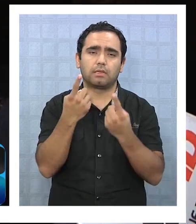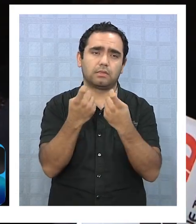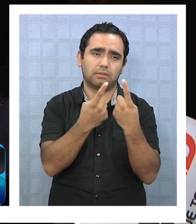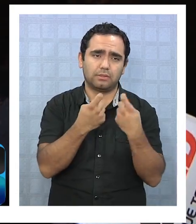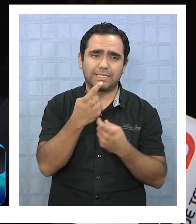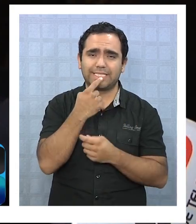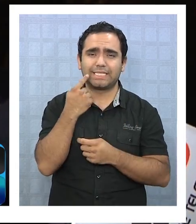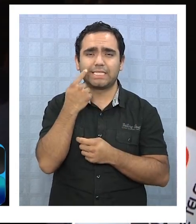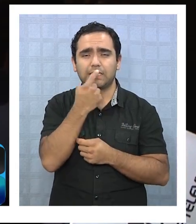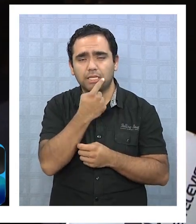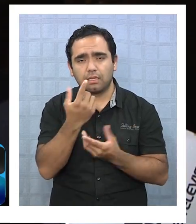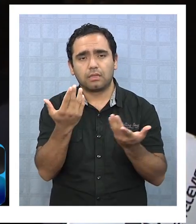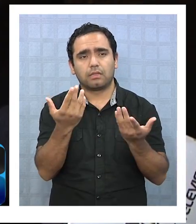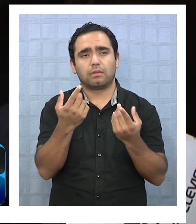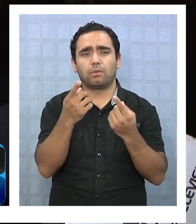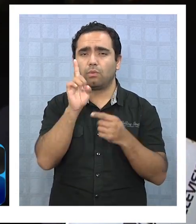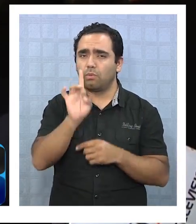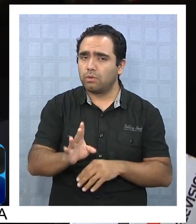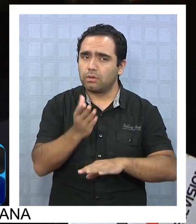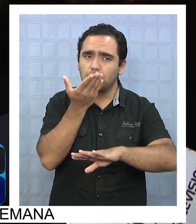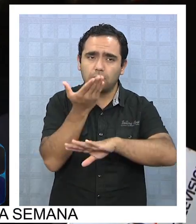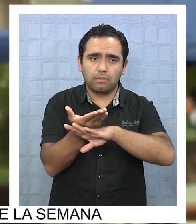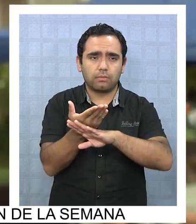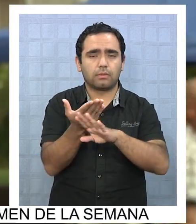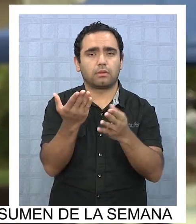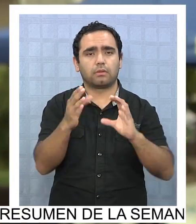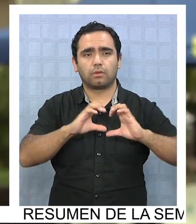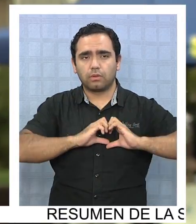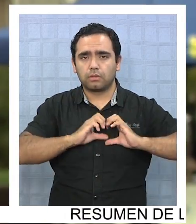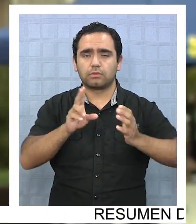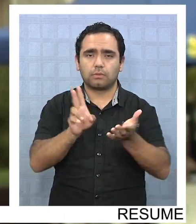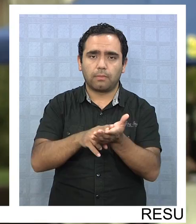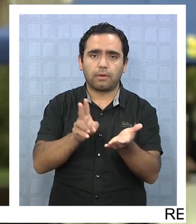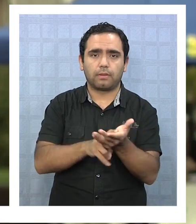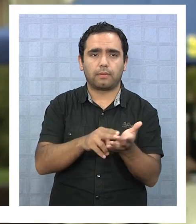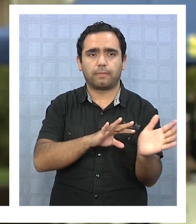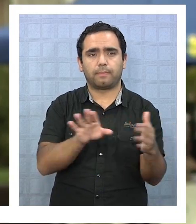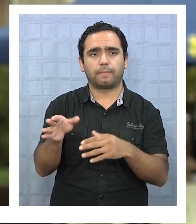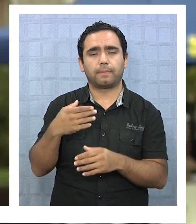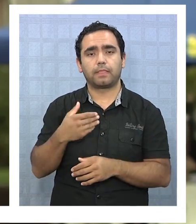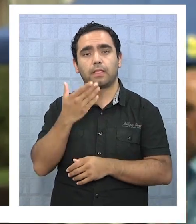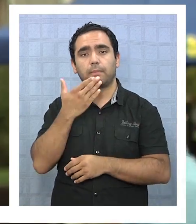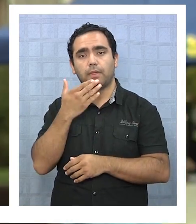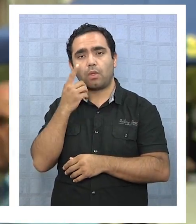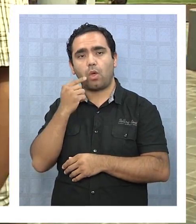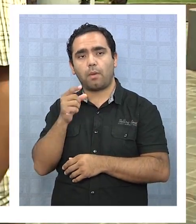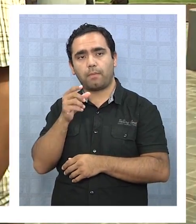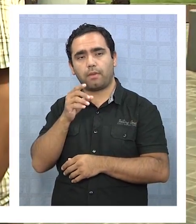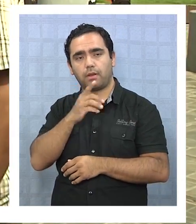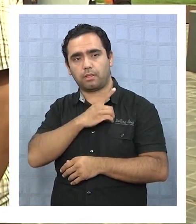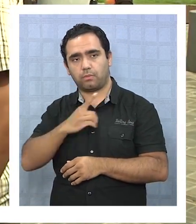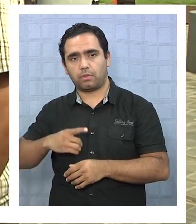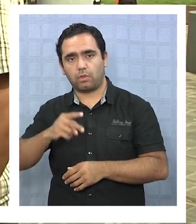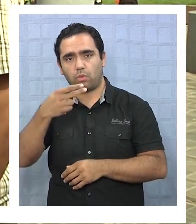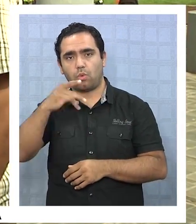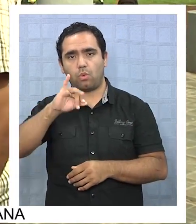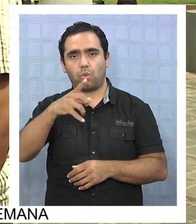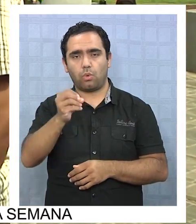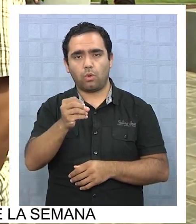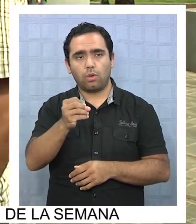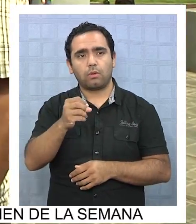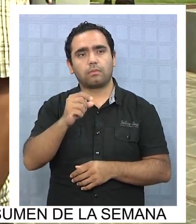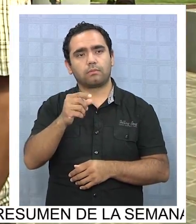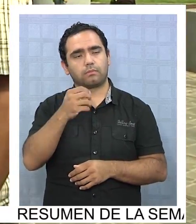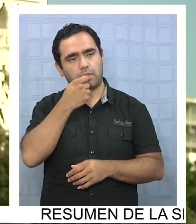los dientes que yo tenía, lo único que estoy pidiendo, por favor, y de corazón lo pido, por favor. Incluso el diputado Hugo Gutiérrez realizó la denuncia,